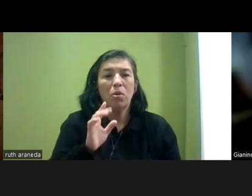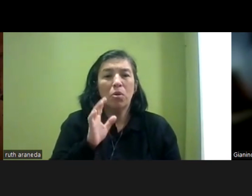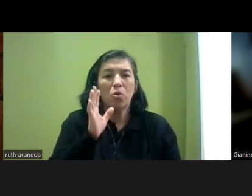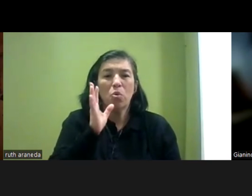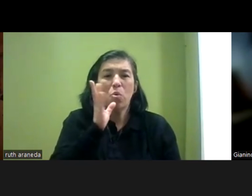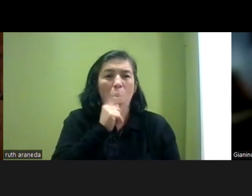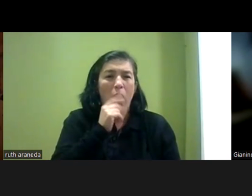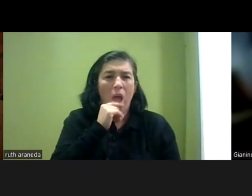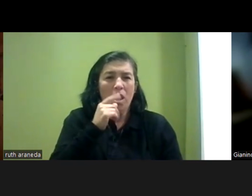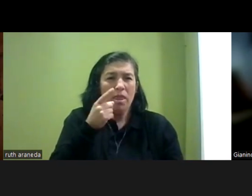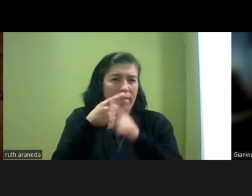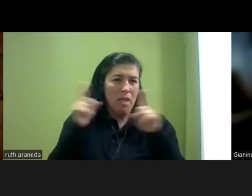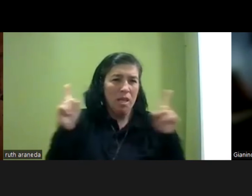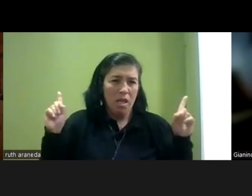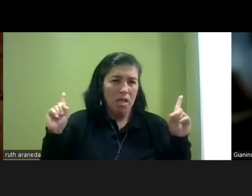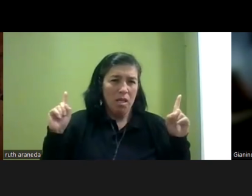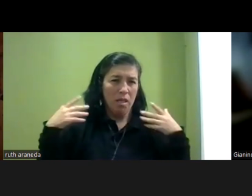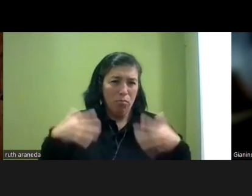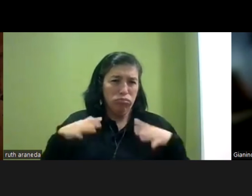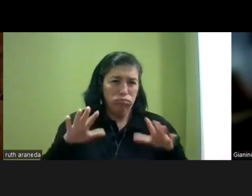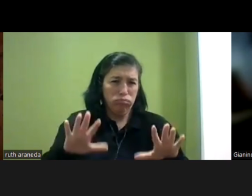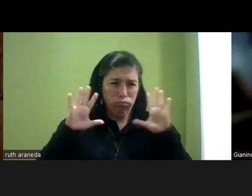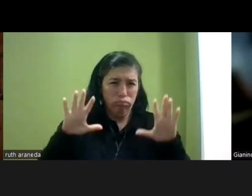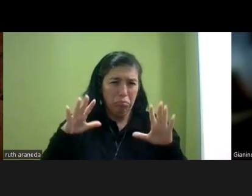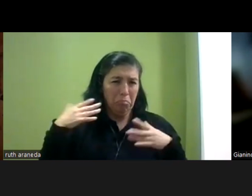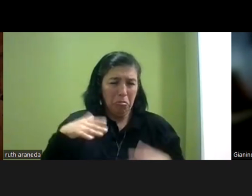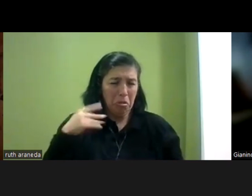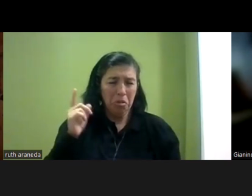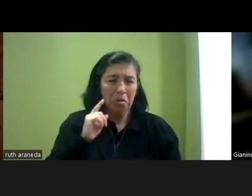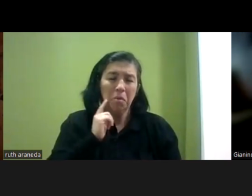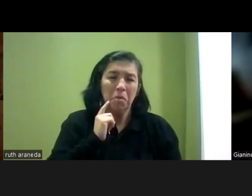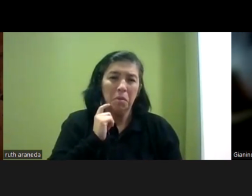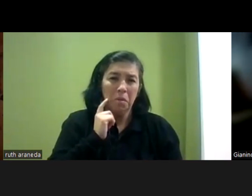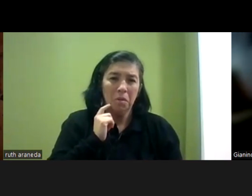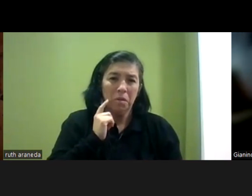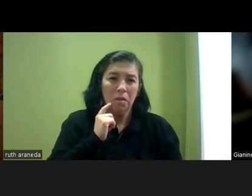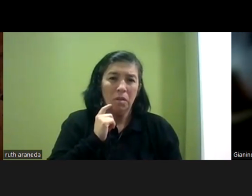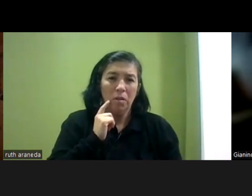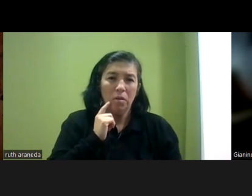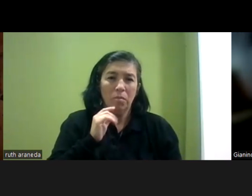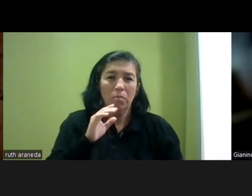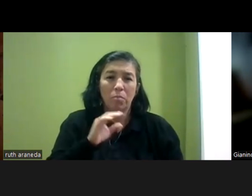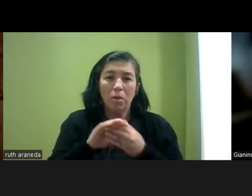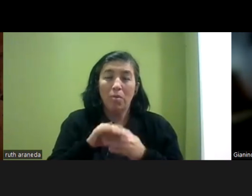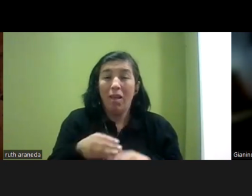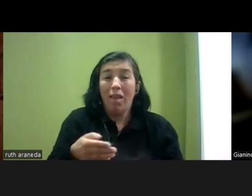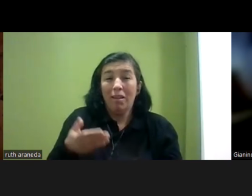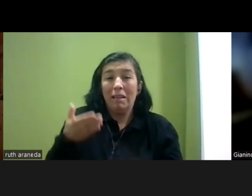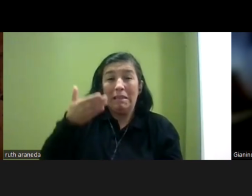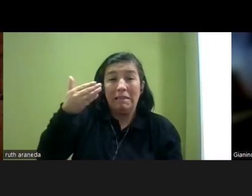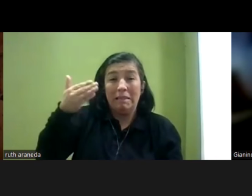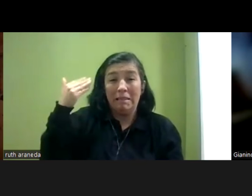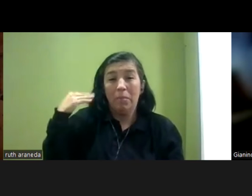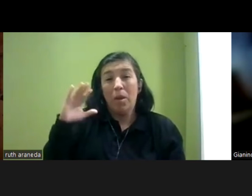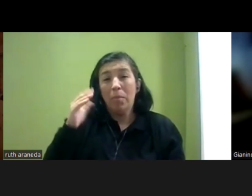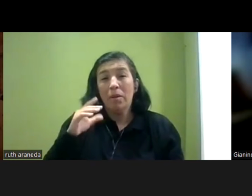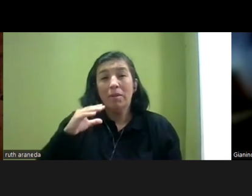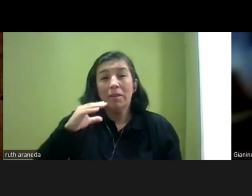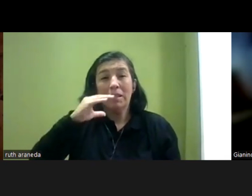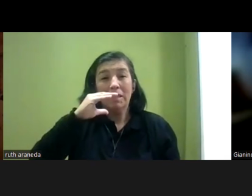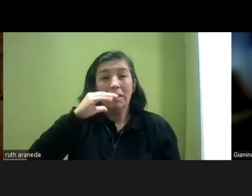No hay diferencias sustanciales. Eh, un poco más temprano, es decir, en la época